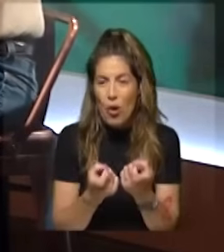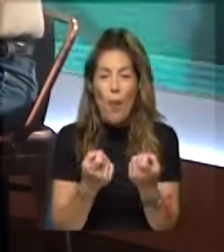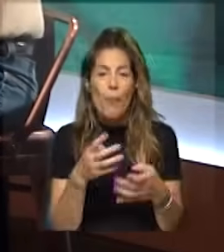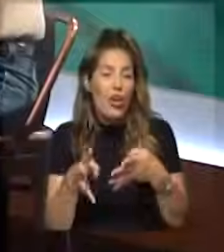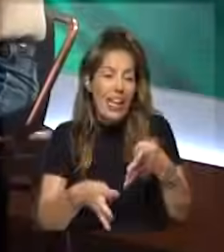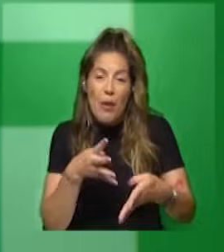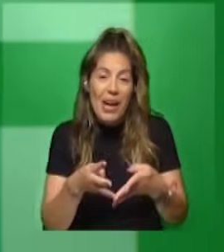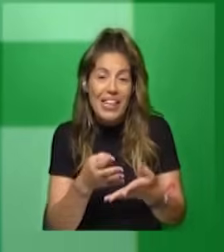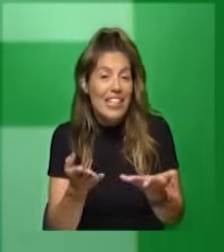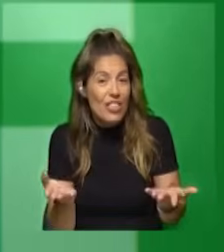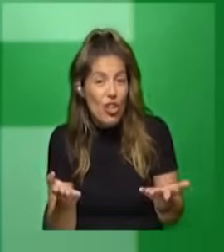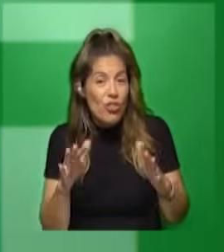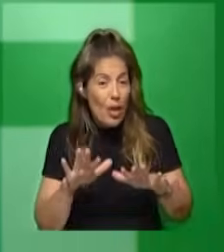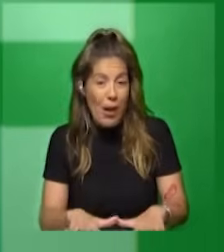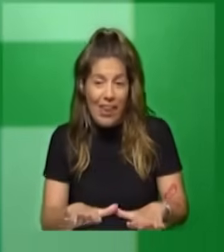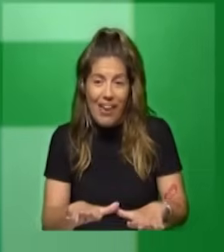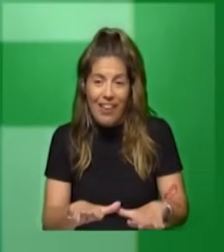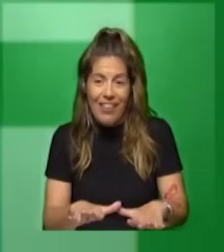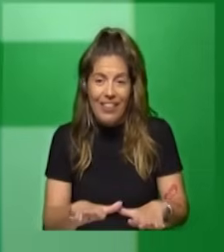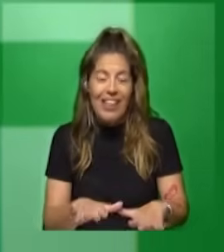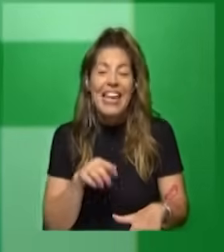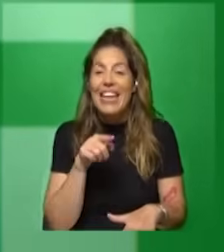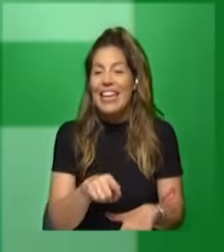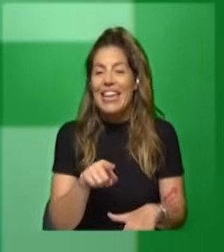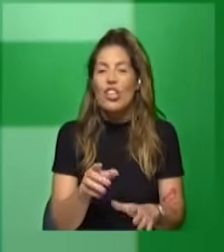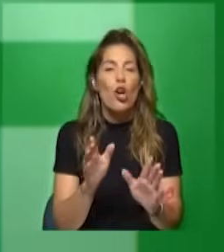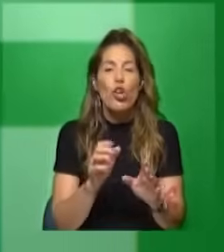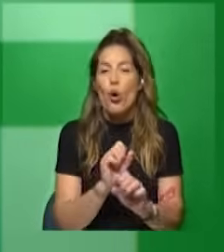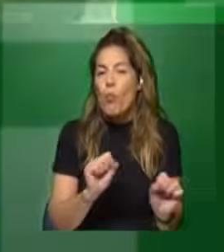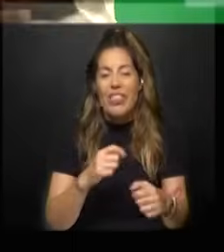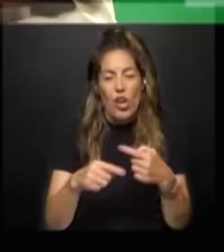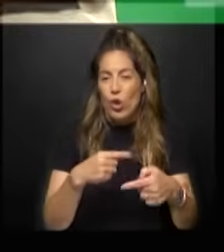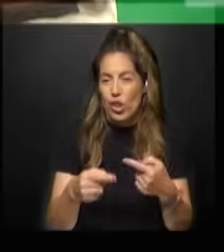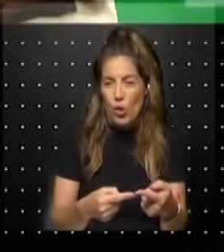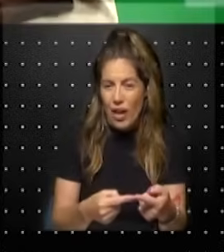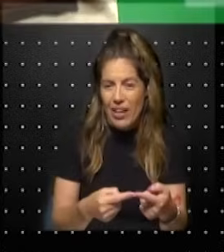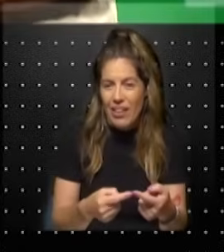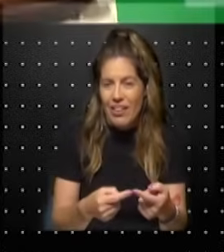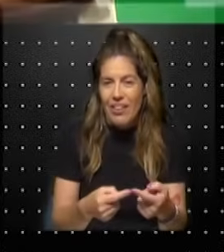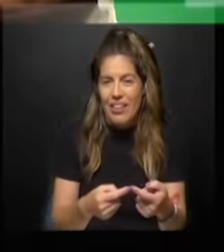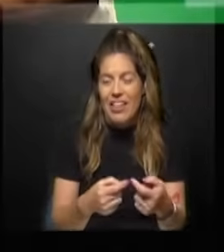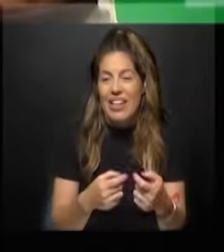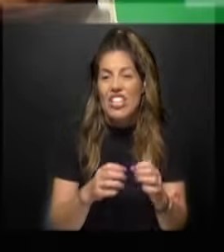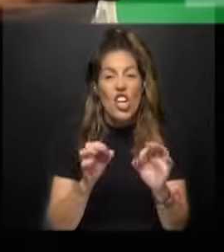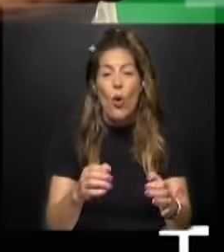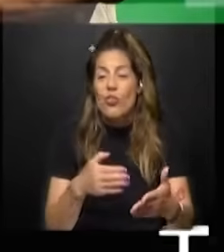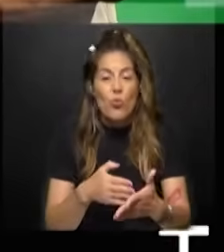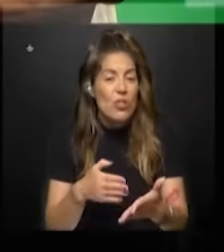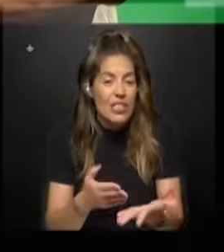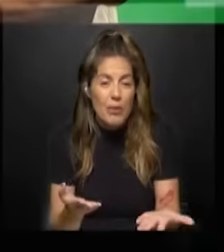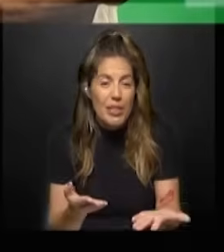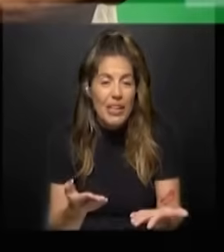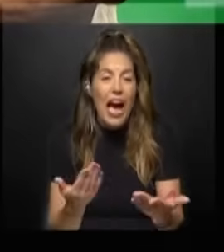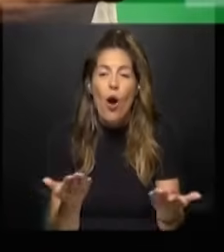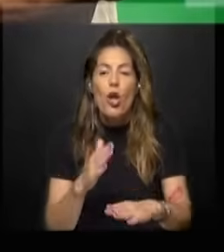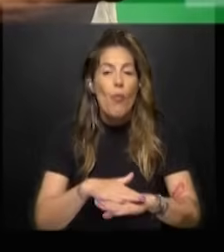máquina, si no, se para. Claro. Esto no puede seguir así. Se gastó, llegó a sus límites. O sea que estamos en un